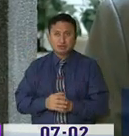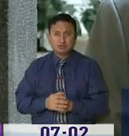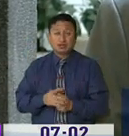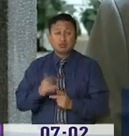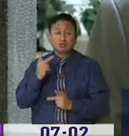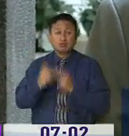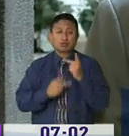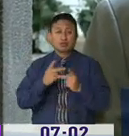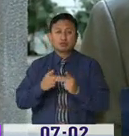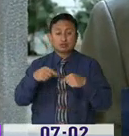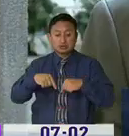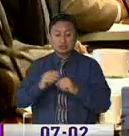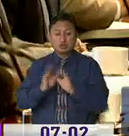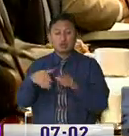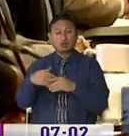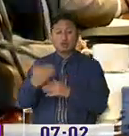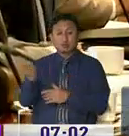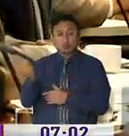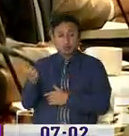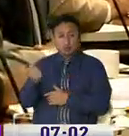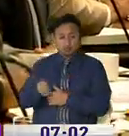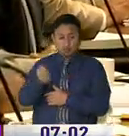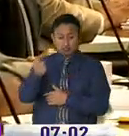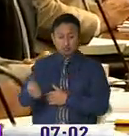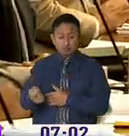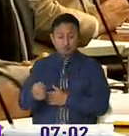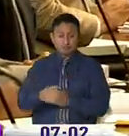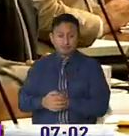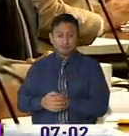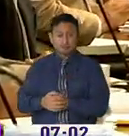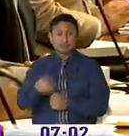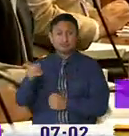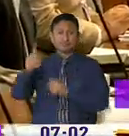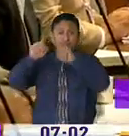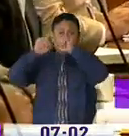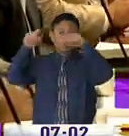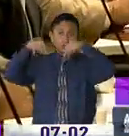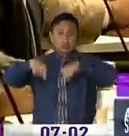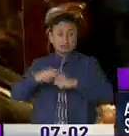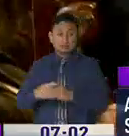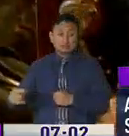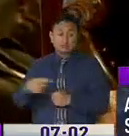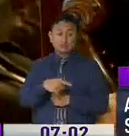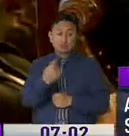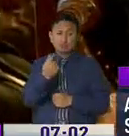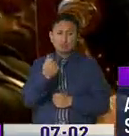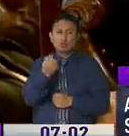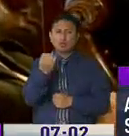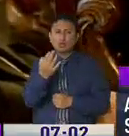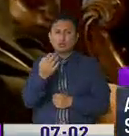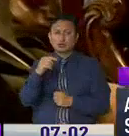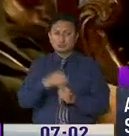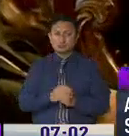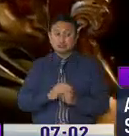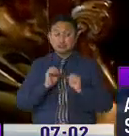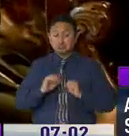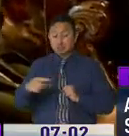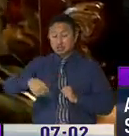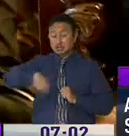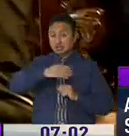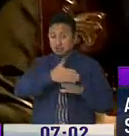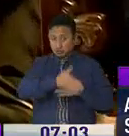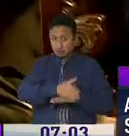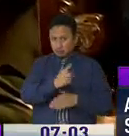focalización. Aquella consultoría definirá los costos de los sectores de la transportación para, a través de un estudio, definir el